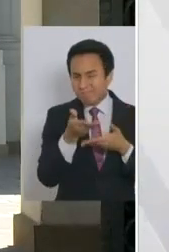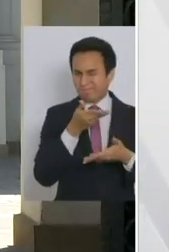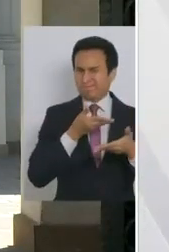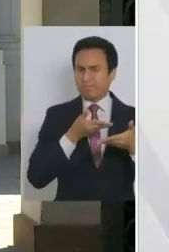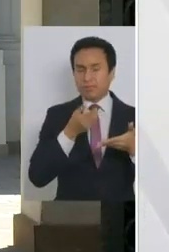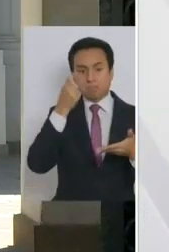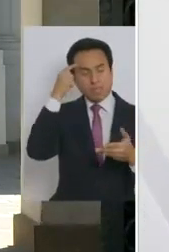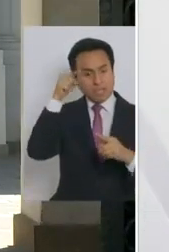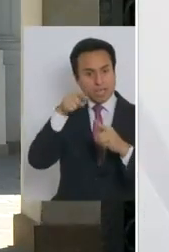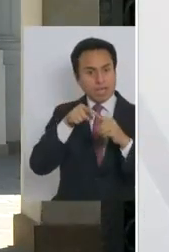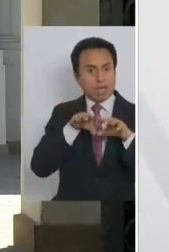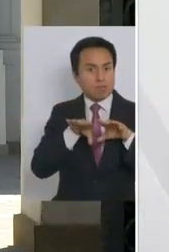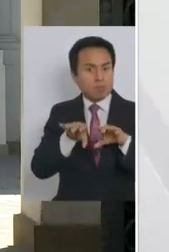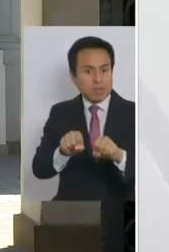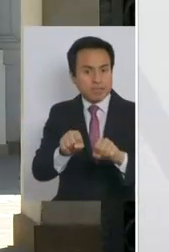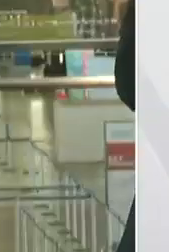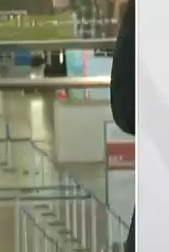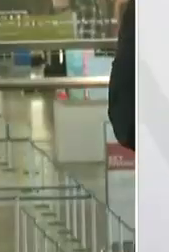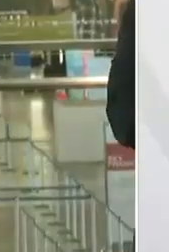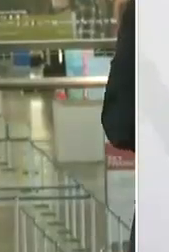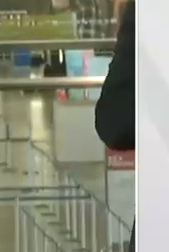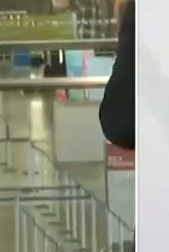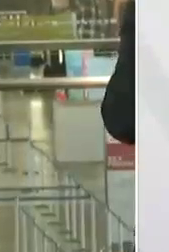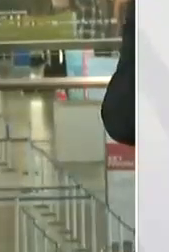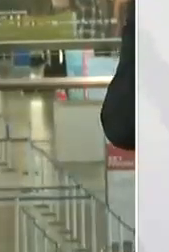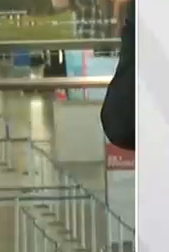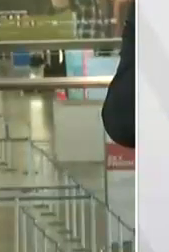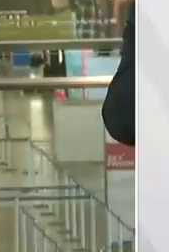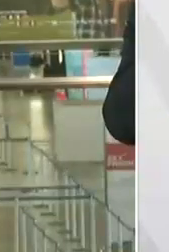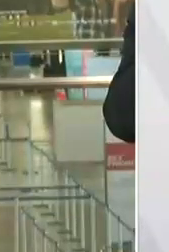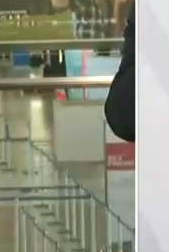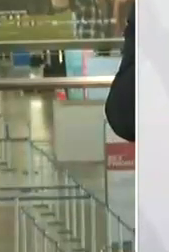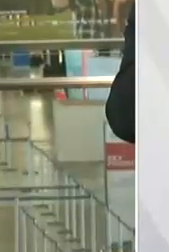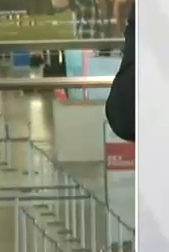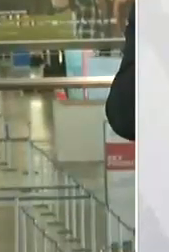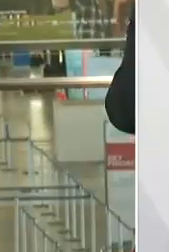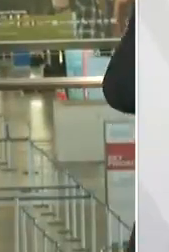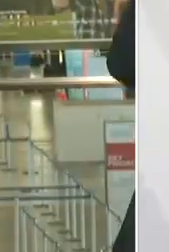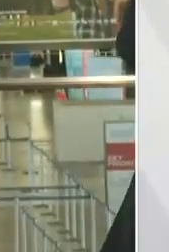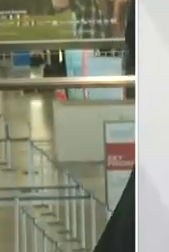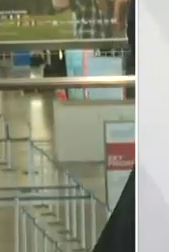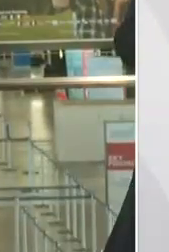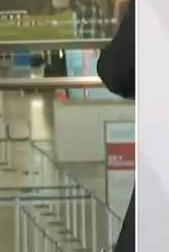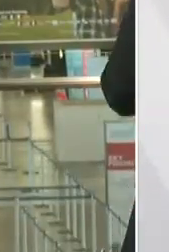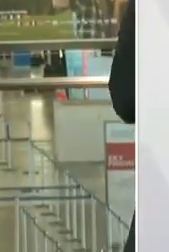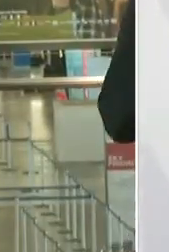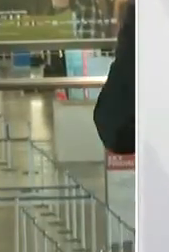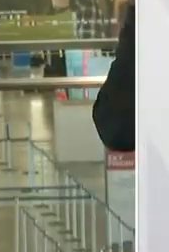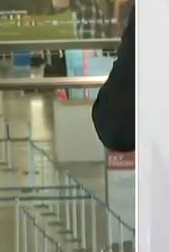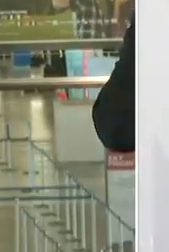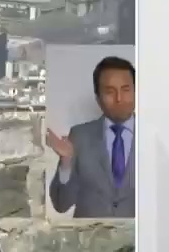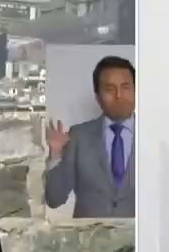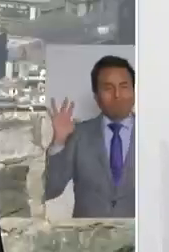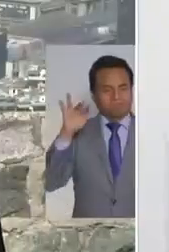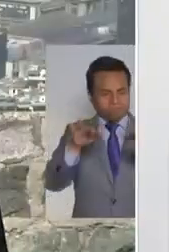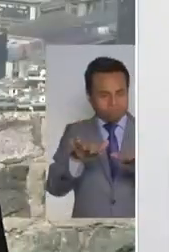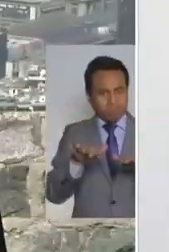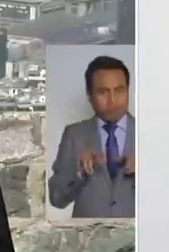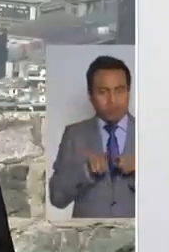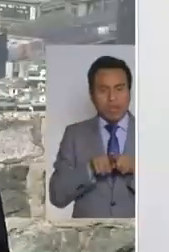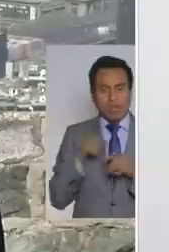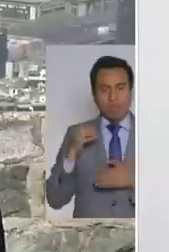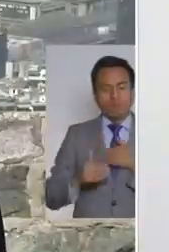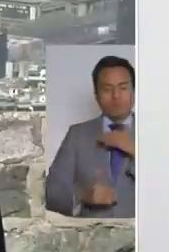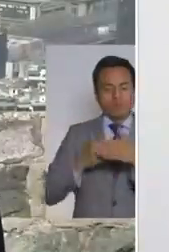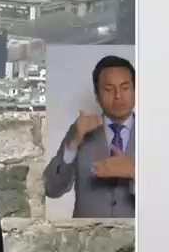en la historia de la Cancillería chilena, en los más de 200 años de República, cuestión que es inaceptable para un canciller que